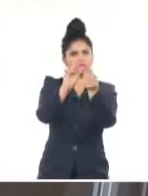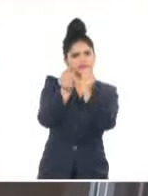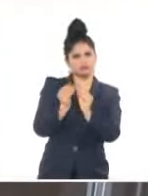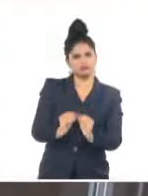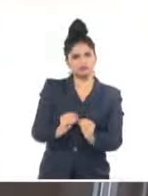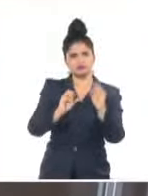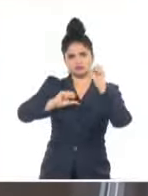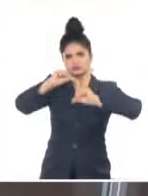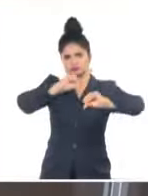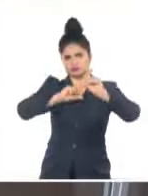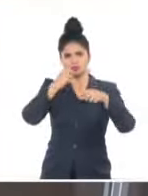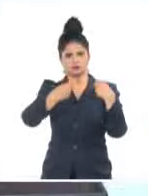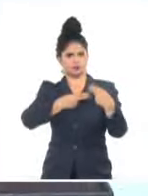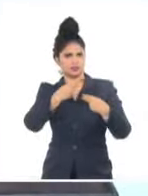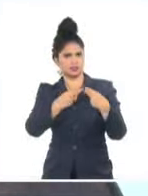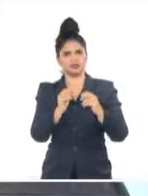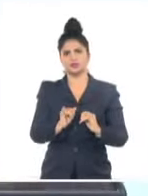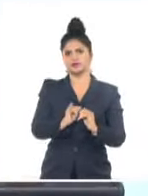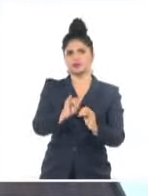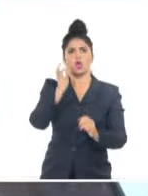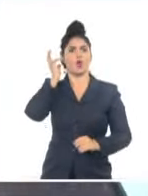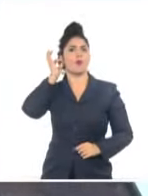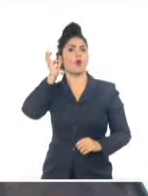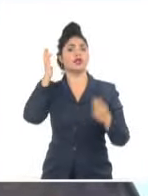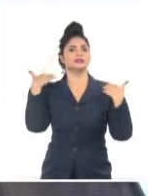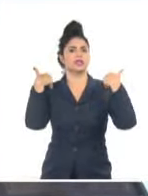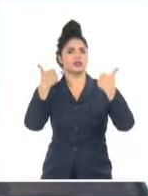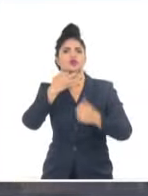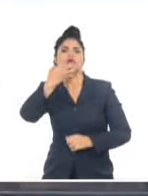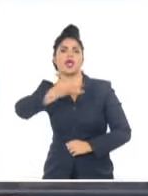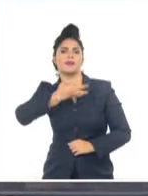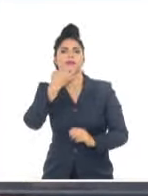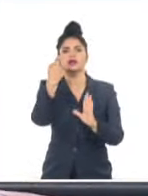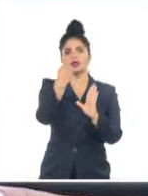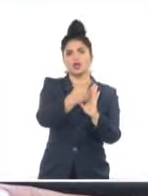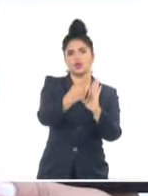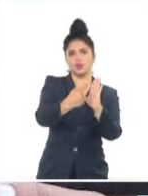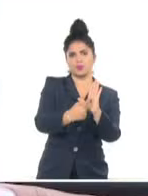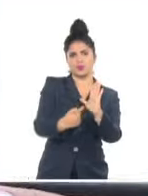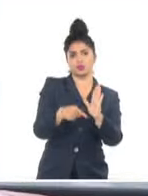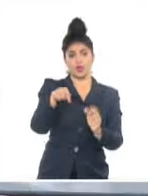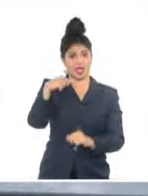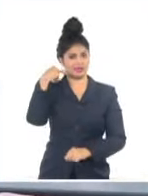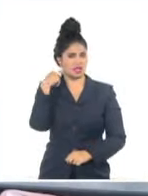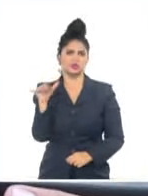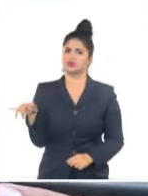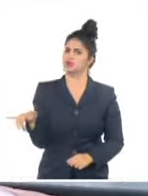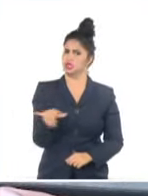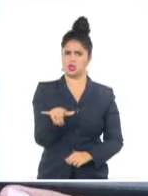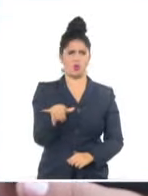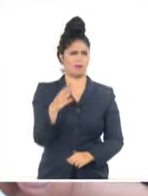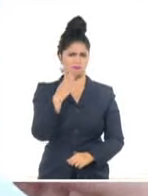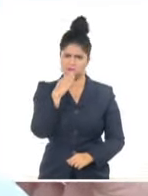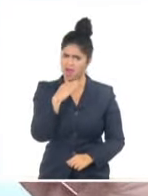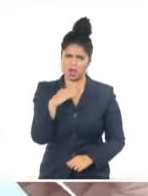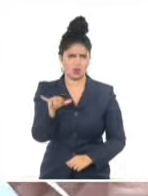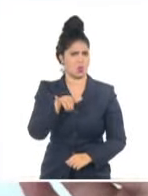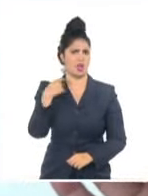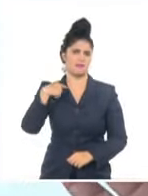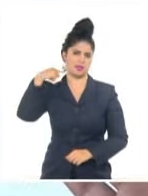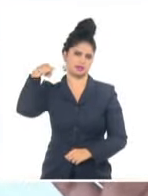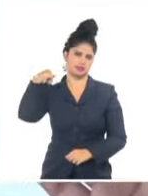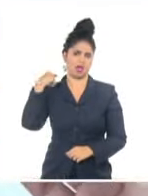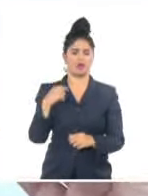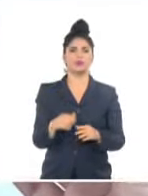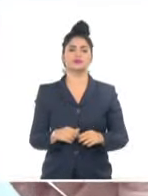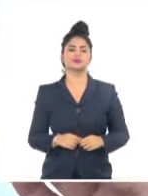financiamiento, aseguró la directora. Algo similar está ocurriendo en lo que va del actual año. A partir de un grupo de estrategia que